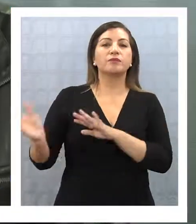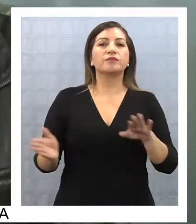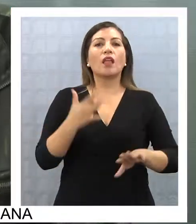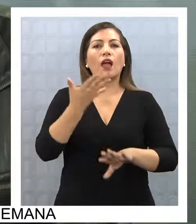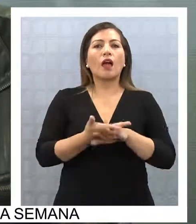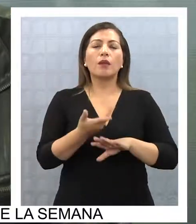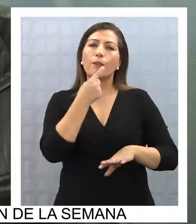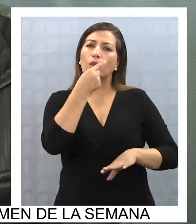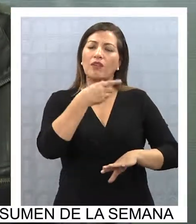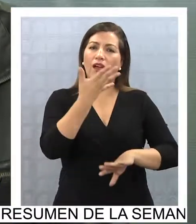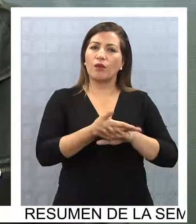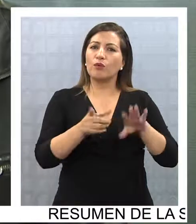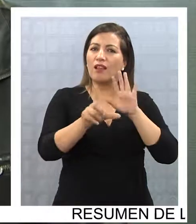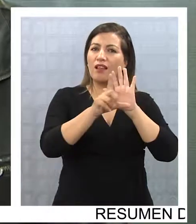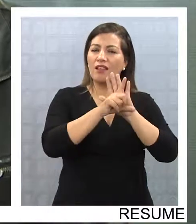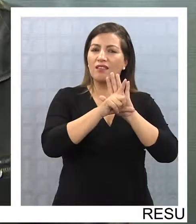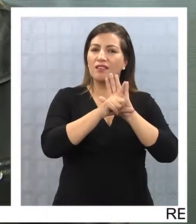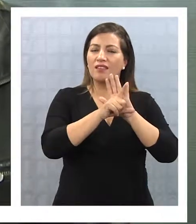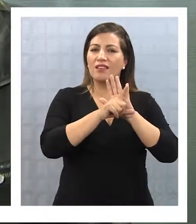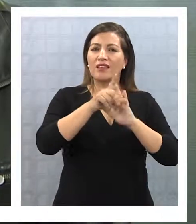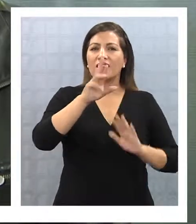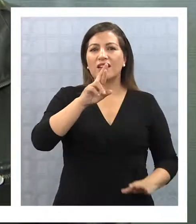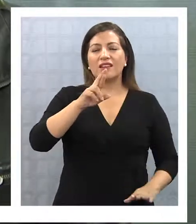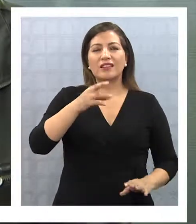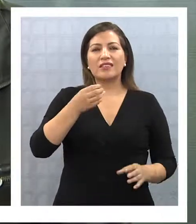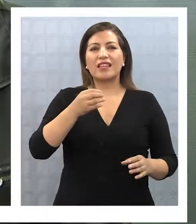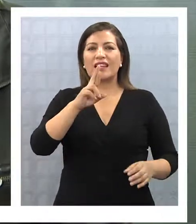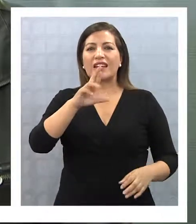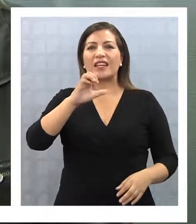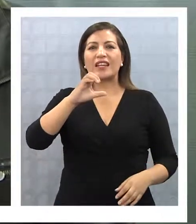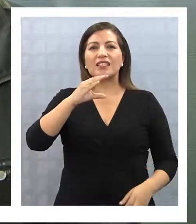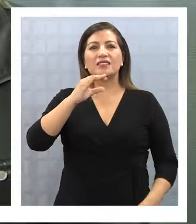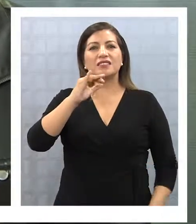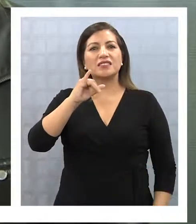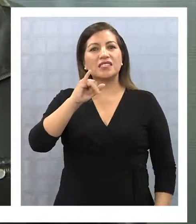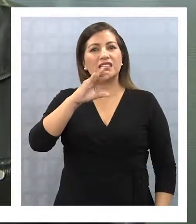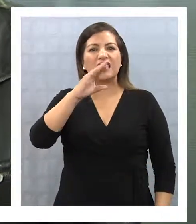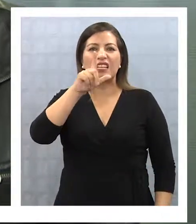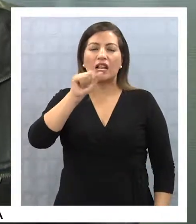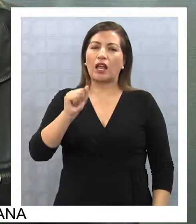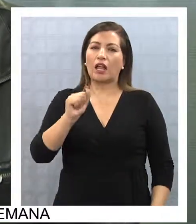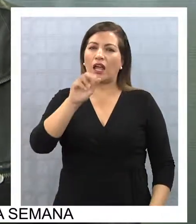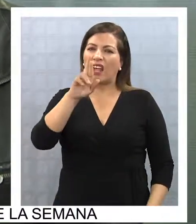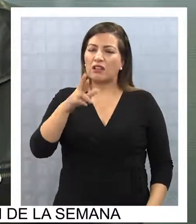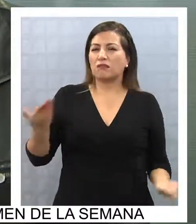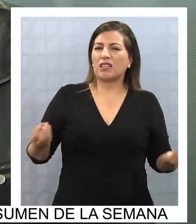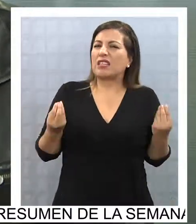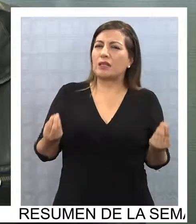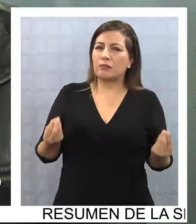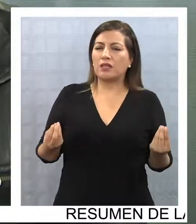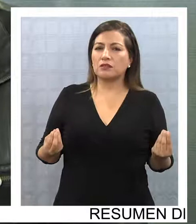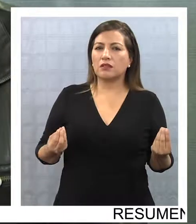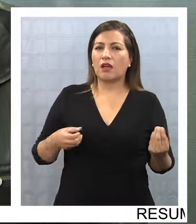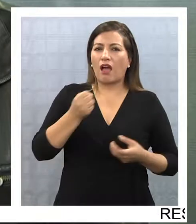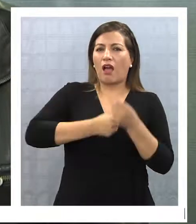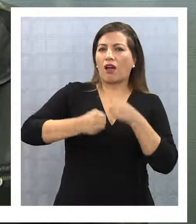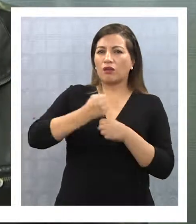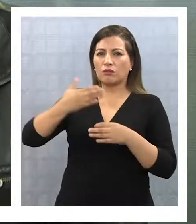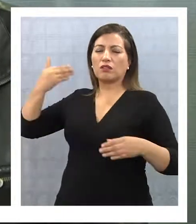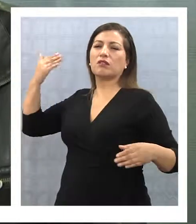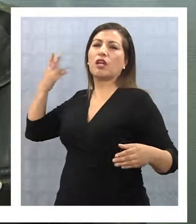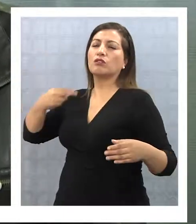una ley, ¿cierto?, que es la ley de reciclaje, que pareciera que no ha pasado nada con esa ley. Nosotros estuvimos hace un par de años,